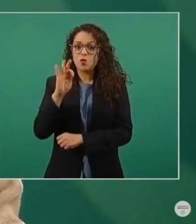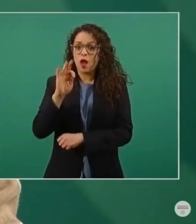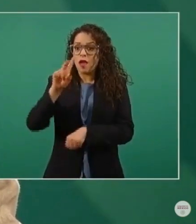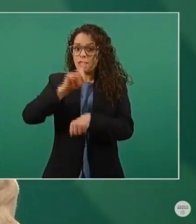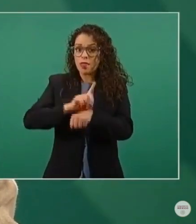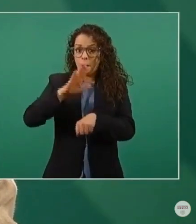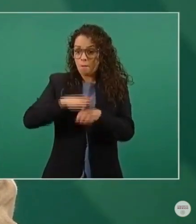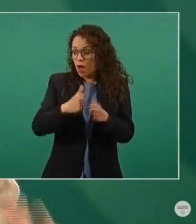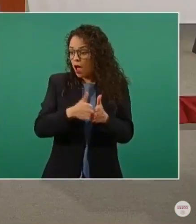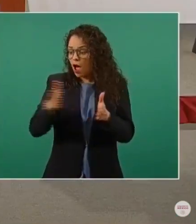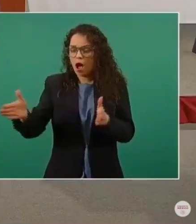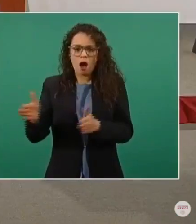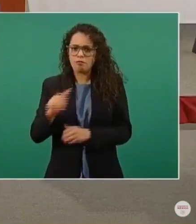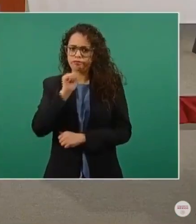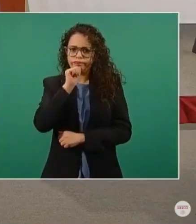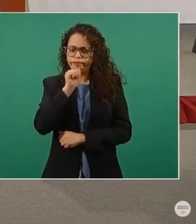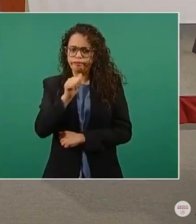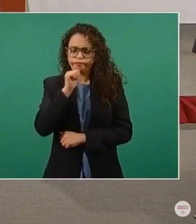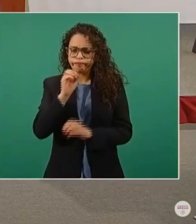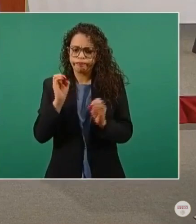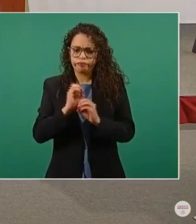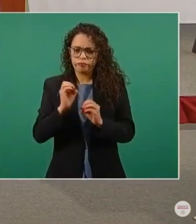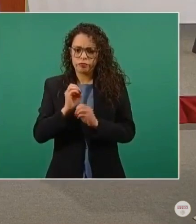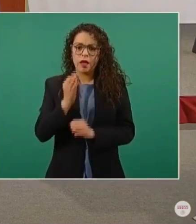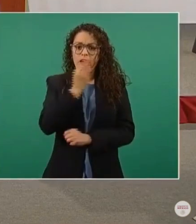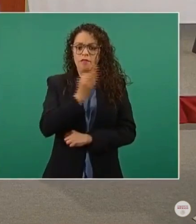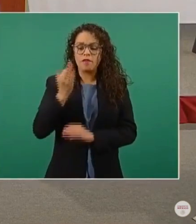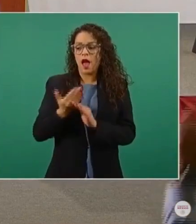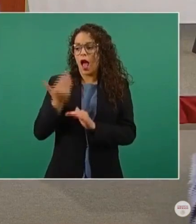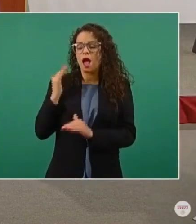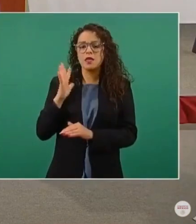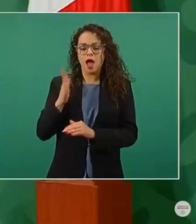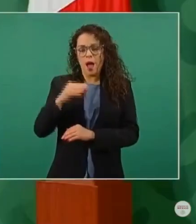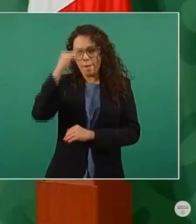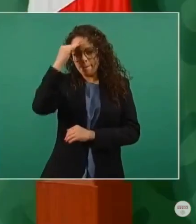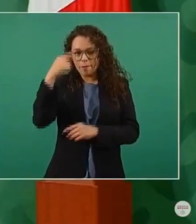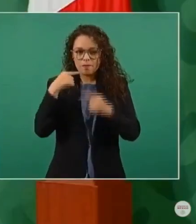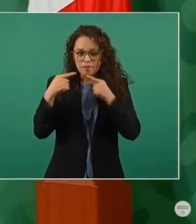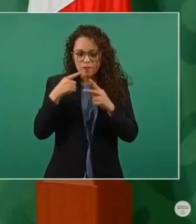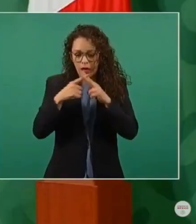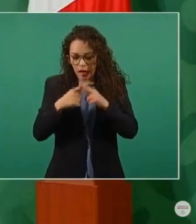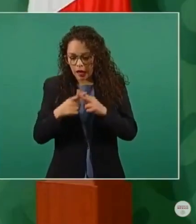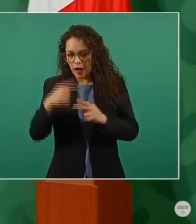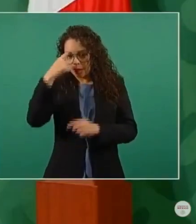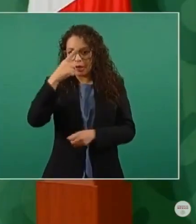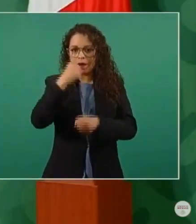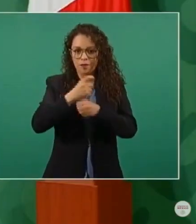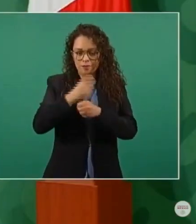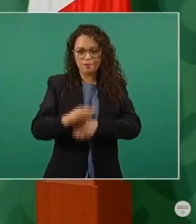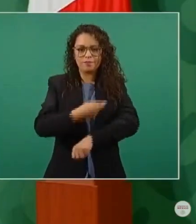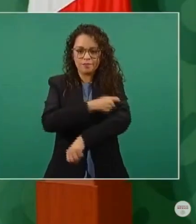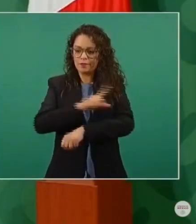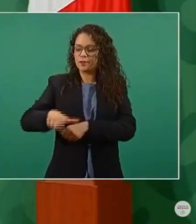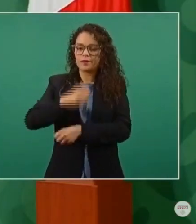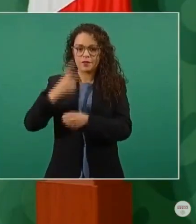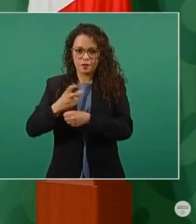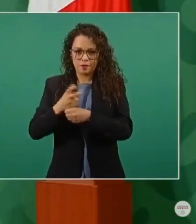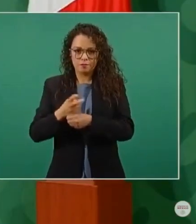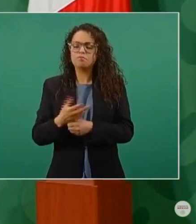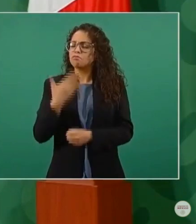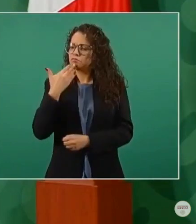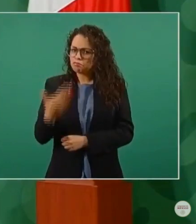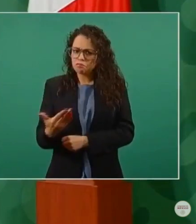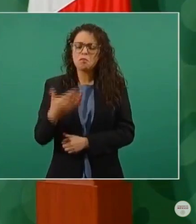días de la fecha calculada desde la primera dosis de vacuna. Entonces seguimos avanzando, vamos muy bien, está